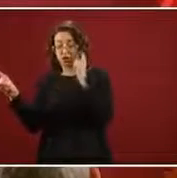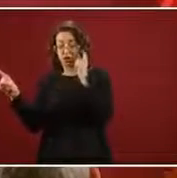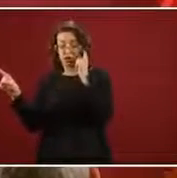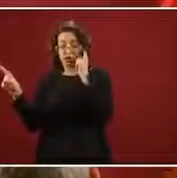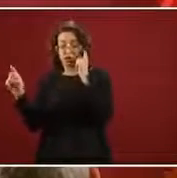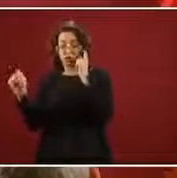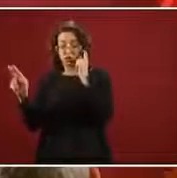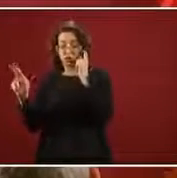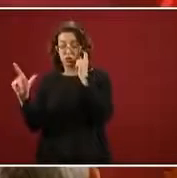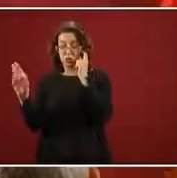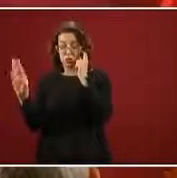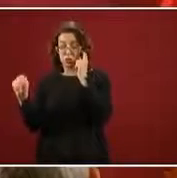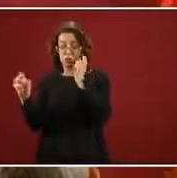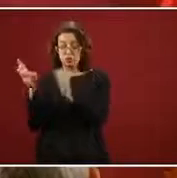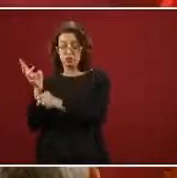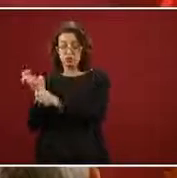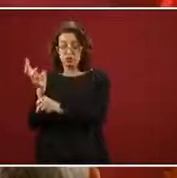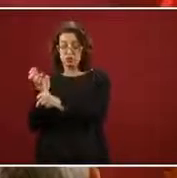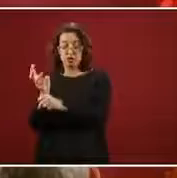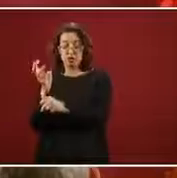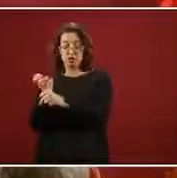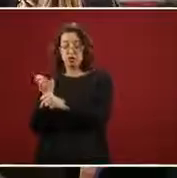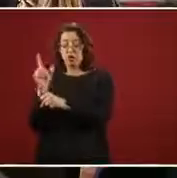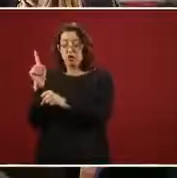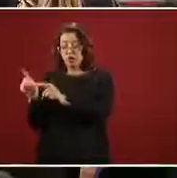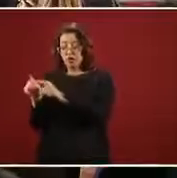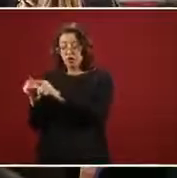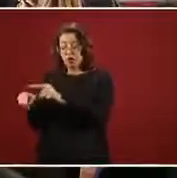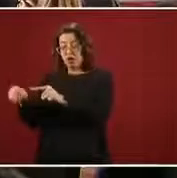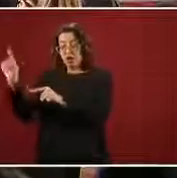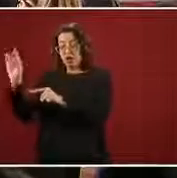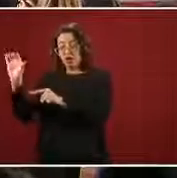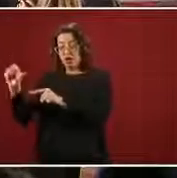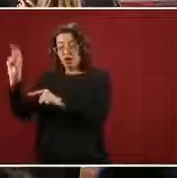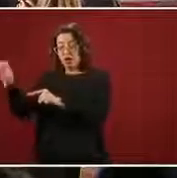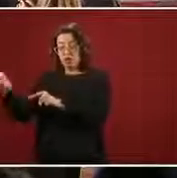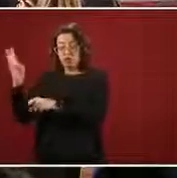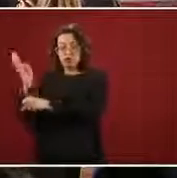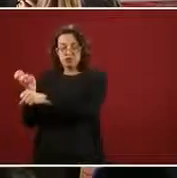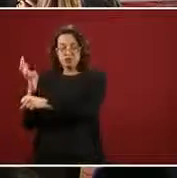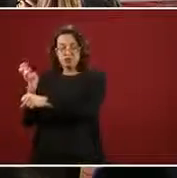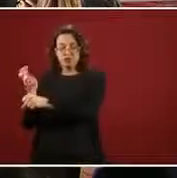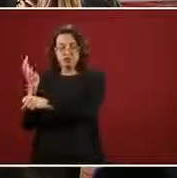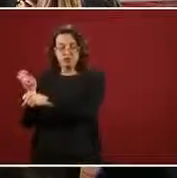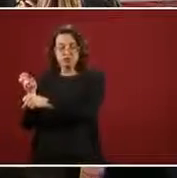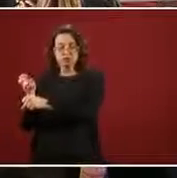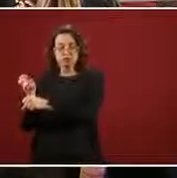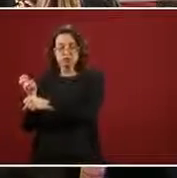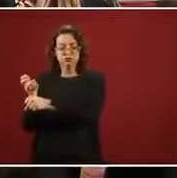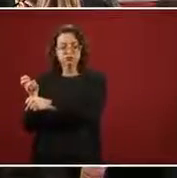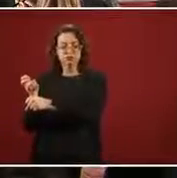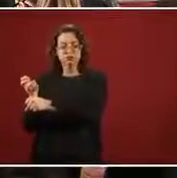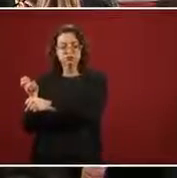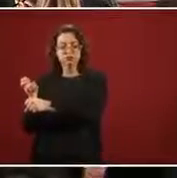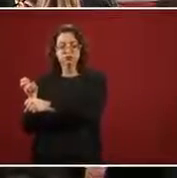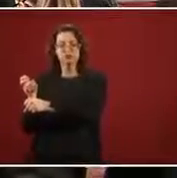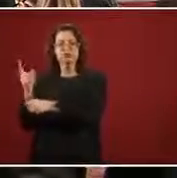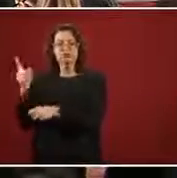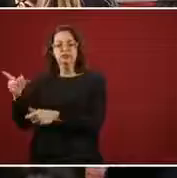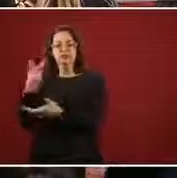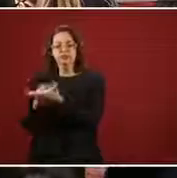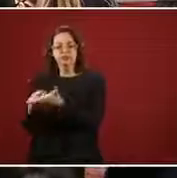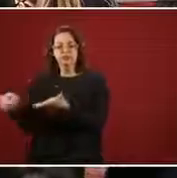a Tulum, otro, de Tulum, Cancún. Aquí hablaban de, aquí es doble